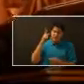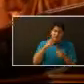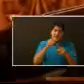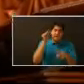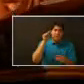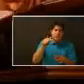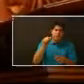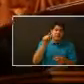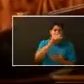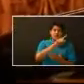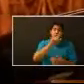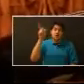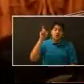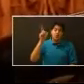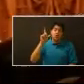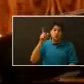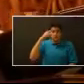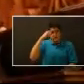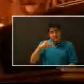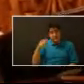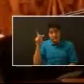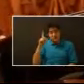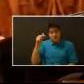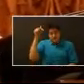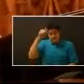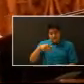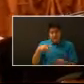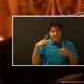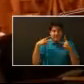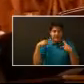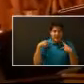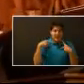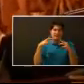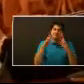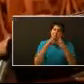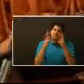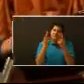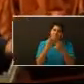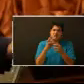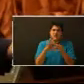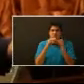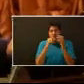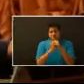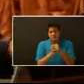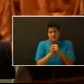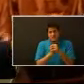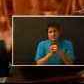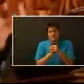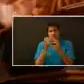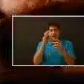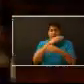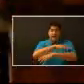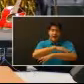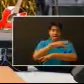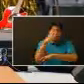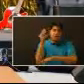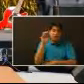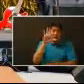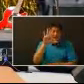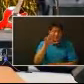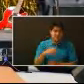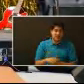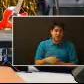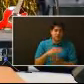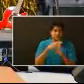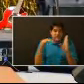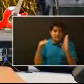días lunes aquí tenemos culto de intercesión, de oración. Y el apóstol a veces cuando